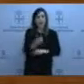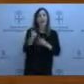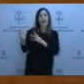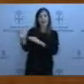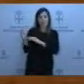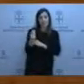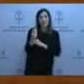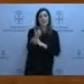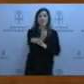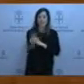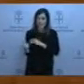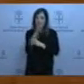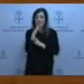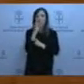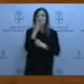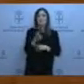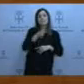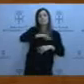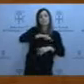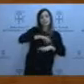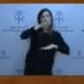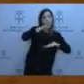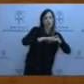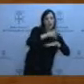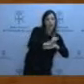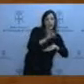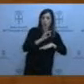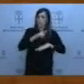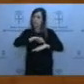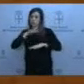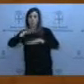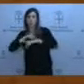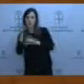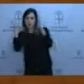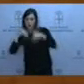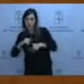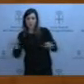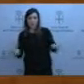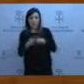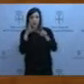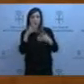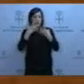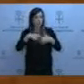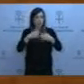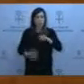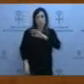con sentimiento de culpabilidad o sin él, no se funciona o no se produce.